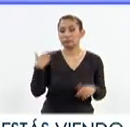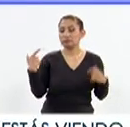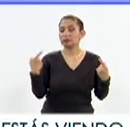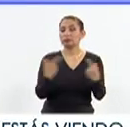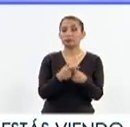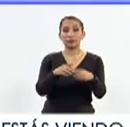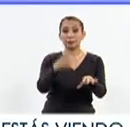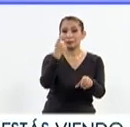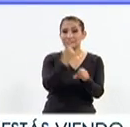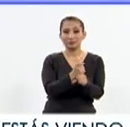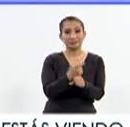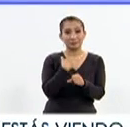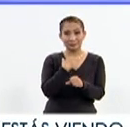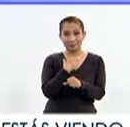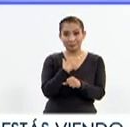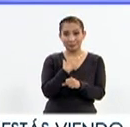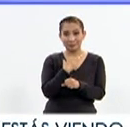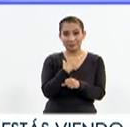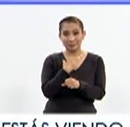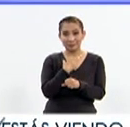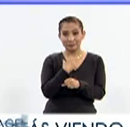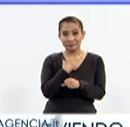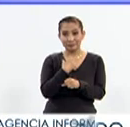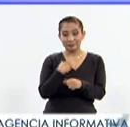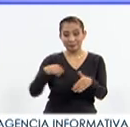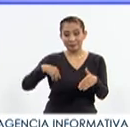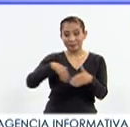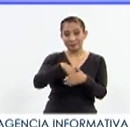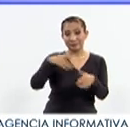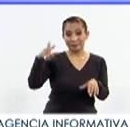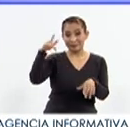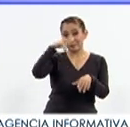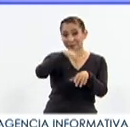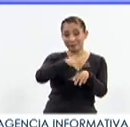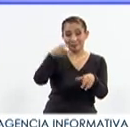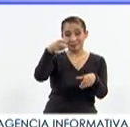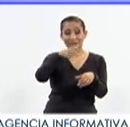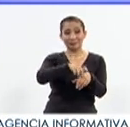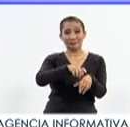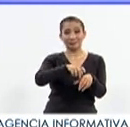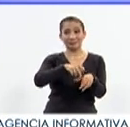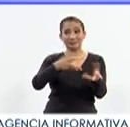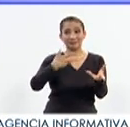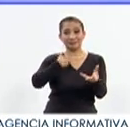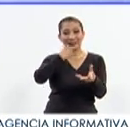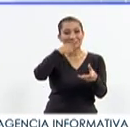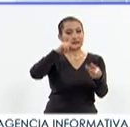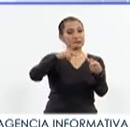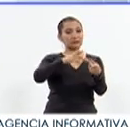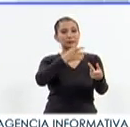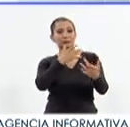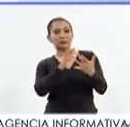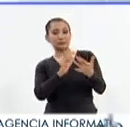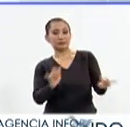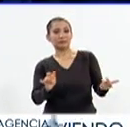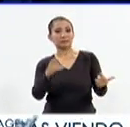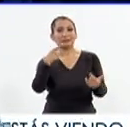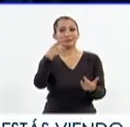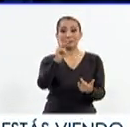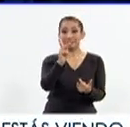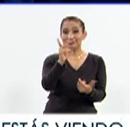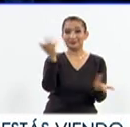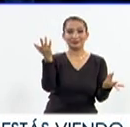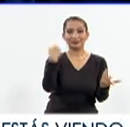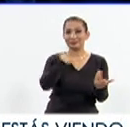shock desde el primer instante en que toqué el aeropuerto, porque pues uno piensa que habla perfecto francés,